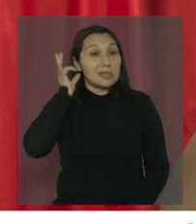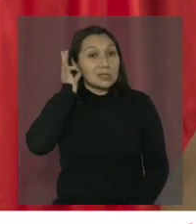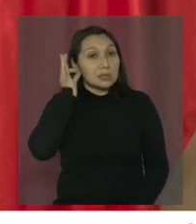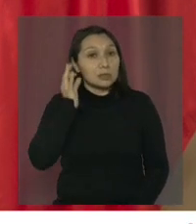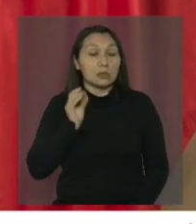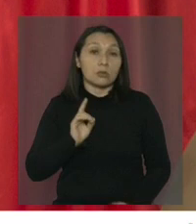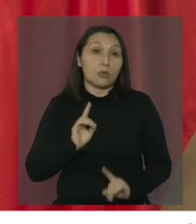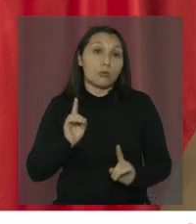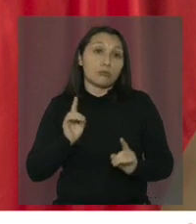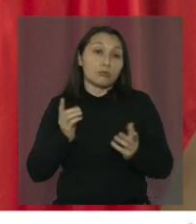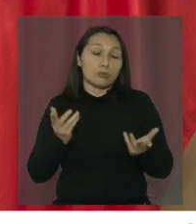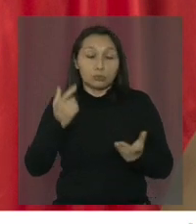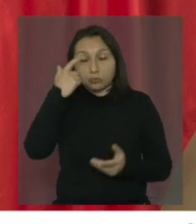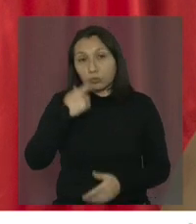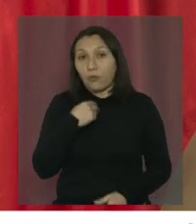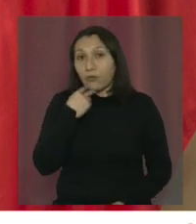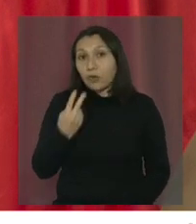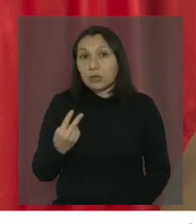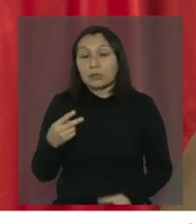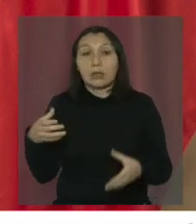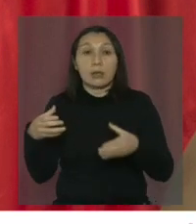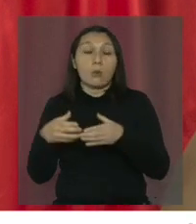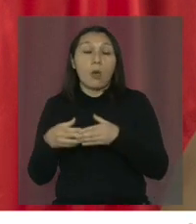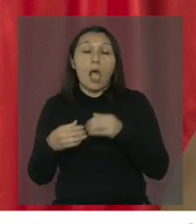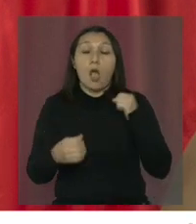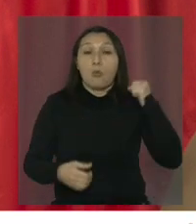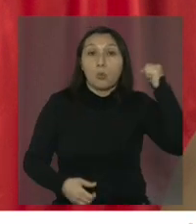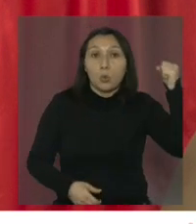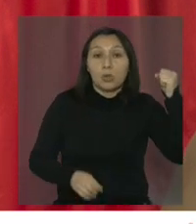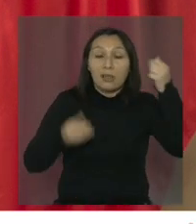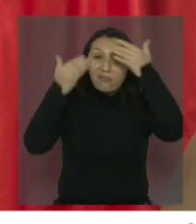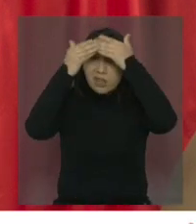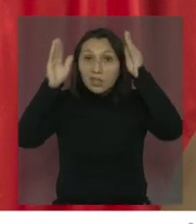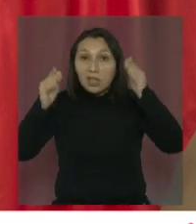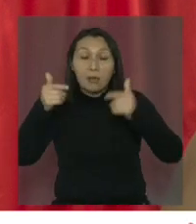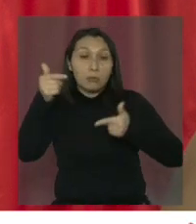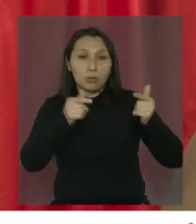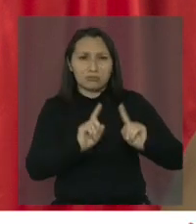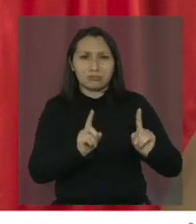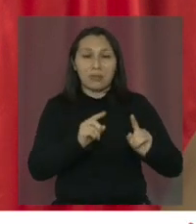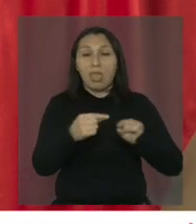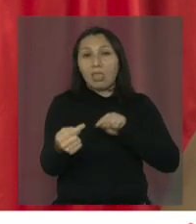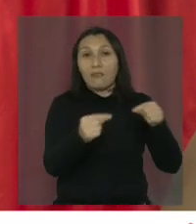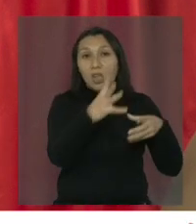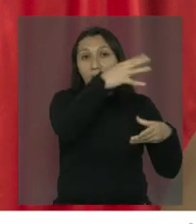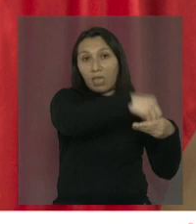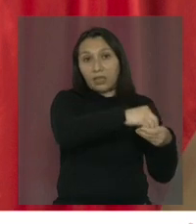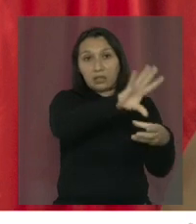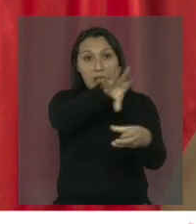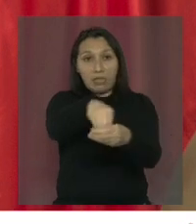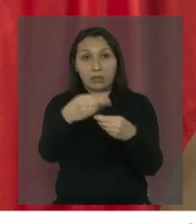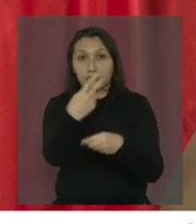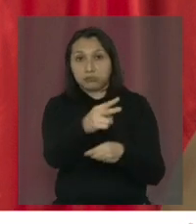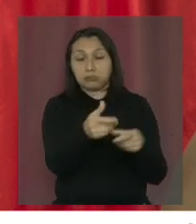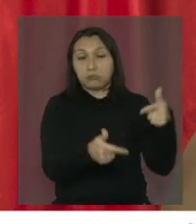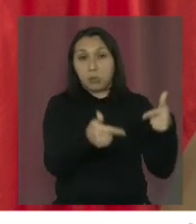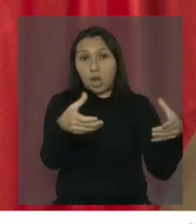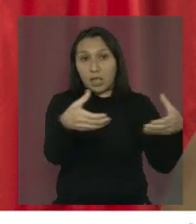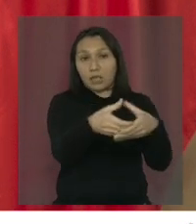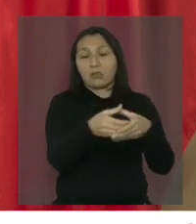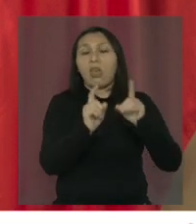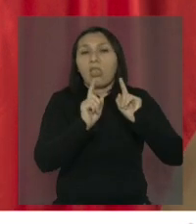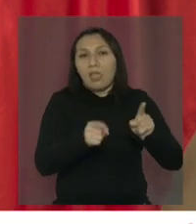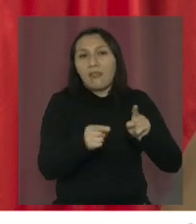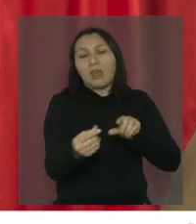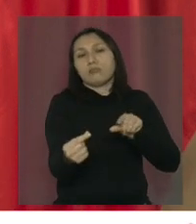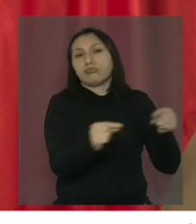como no soy vocera del partido comunista tampoco del frente amplio y creo que esos debates internos de partido se deben